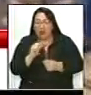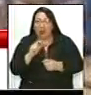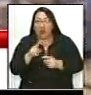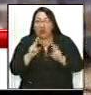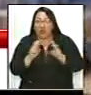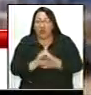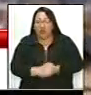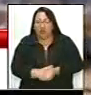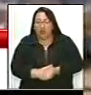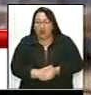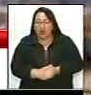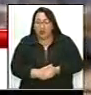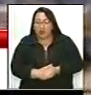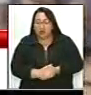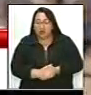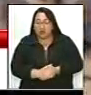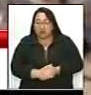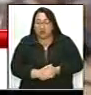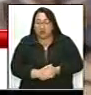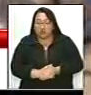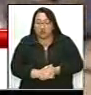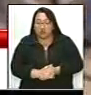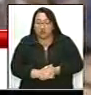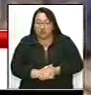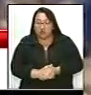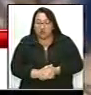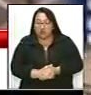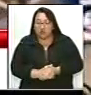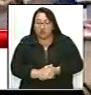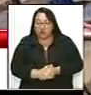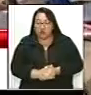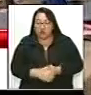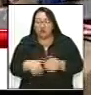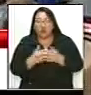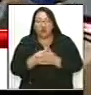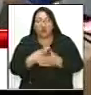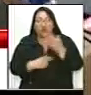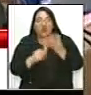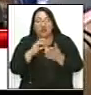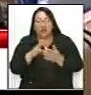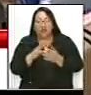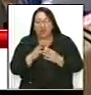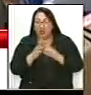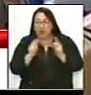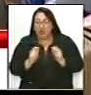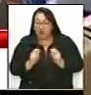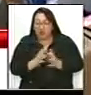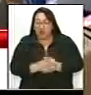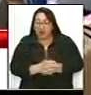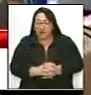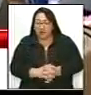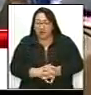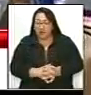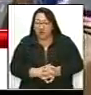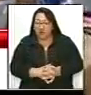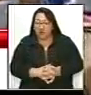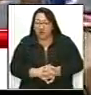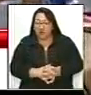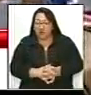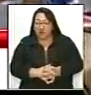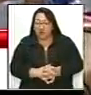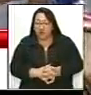tema. Lo que en toda la fundamentación de la sentencia, señor presidente, deja